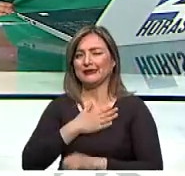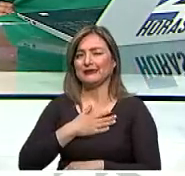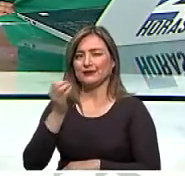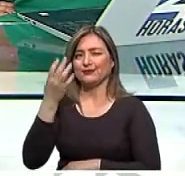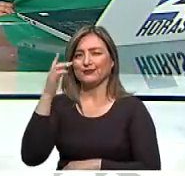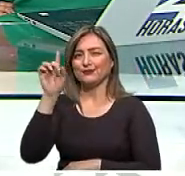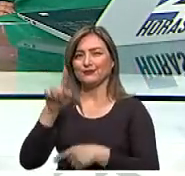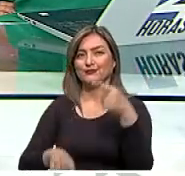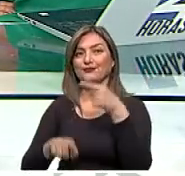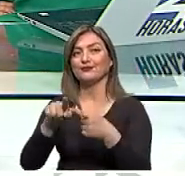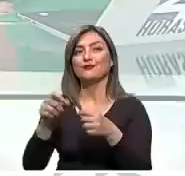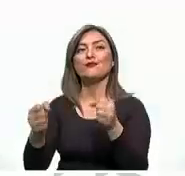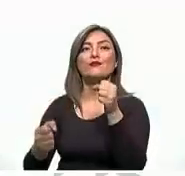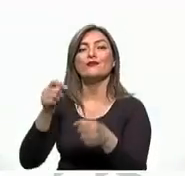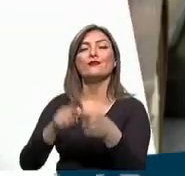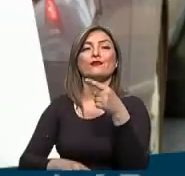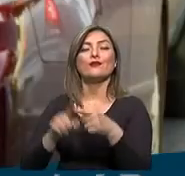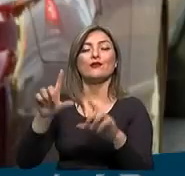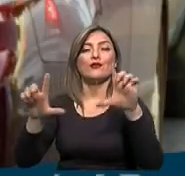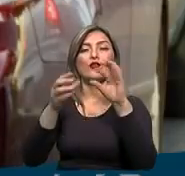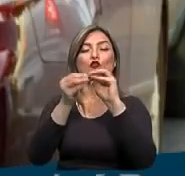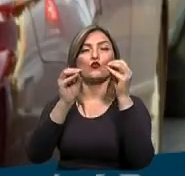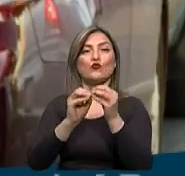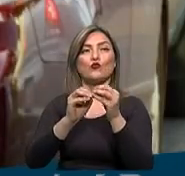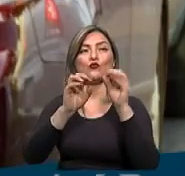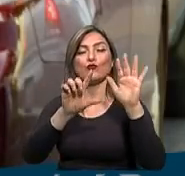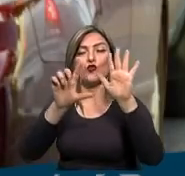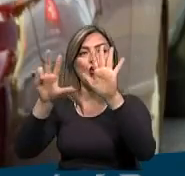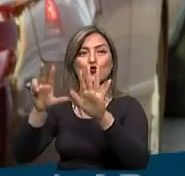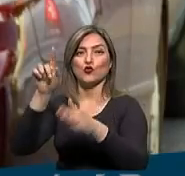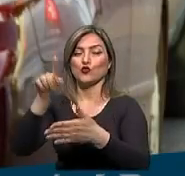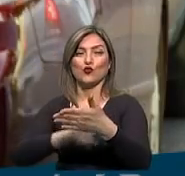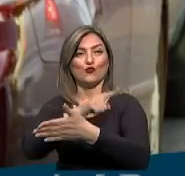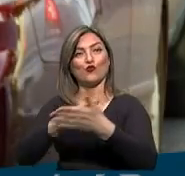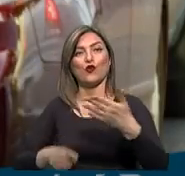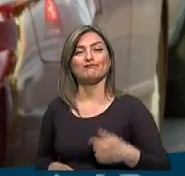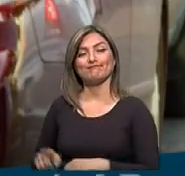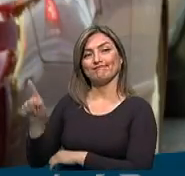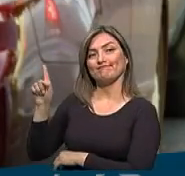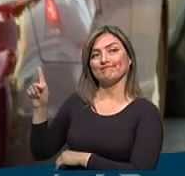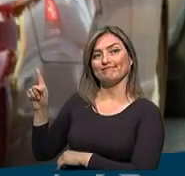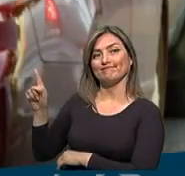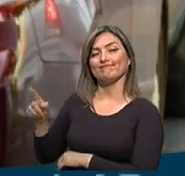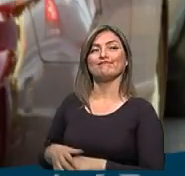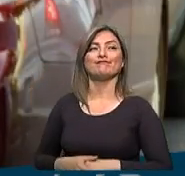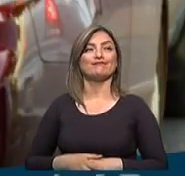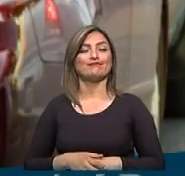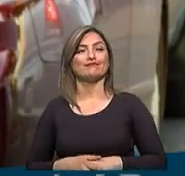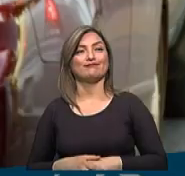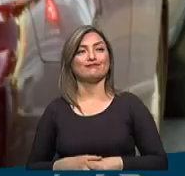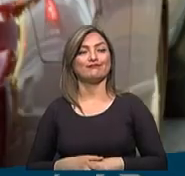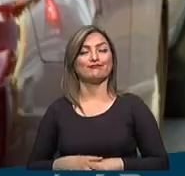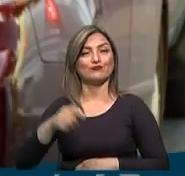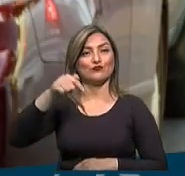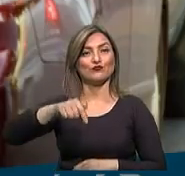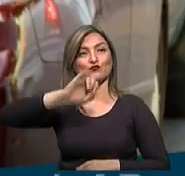hoy no pueden circular los vehículos cuyas placas terminan en los dígitos 7 y 8. Tenemos en pantalla. Miren hoy ustedes,